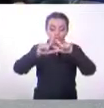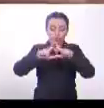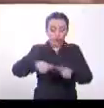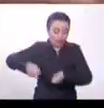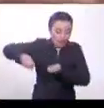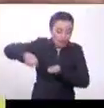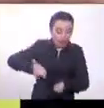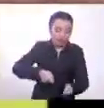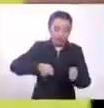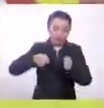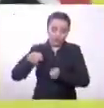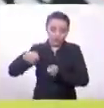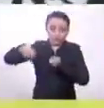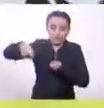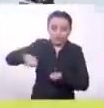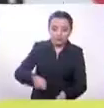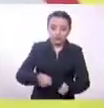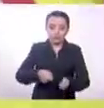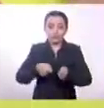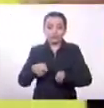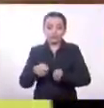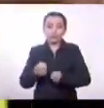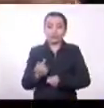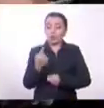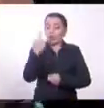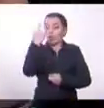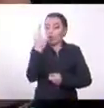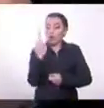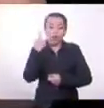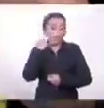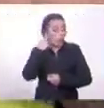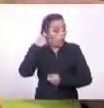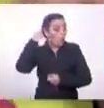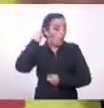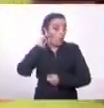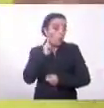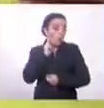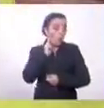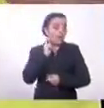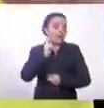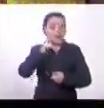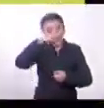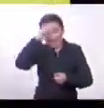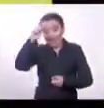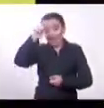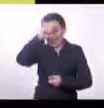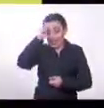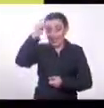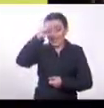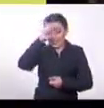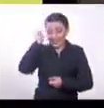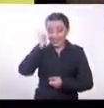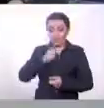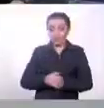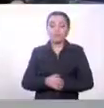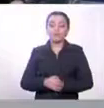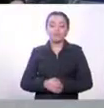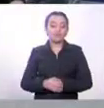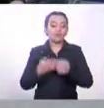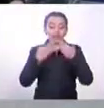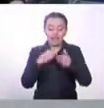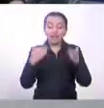termina. esta imagen. Hombres trabajando. Hombres trabajando. Allá decía que era excavación profunda. Aquí, hombres trabajando.